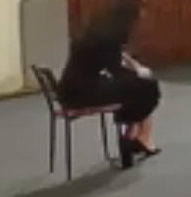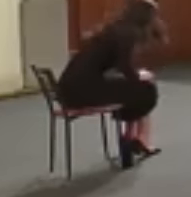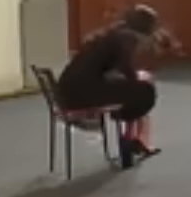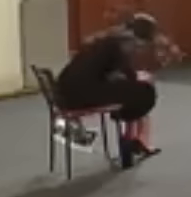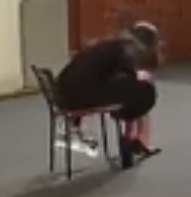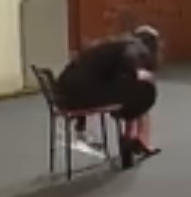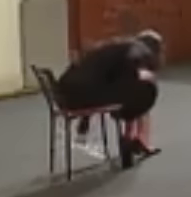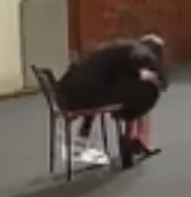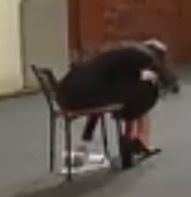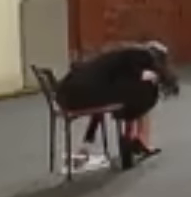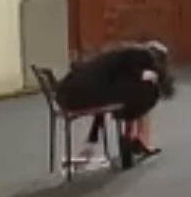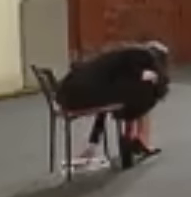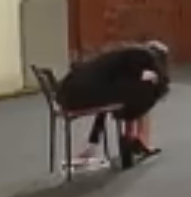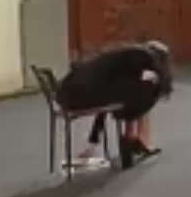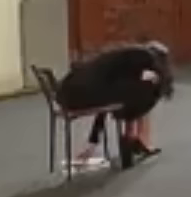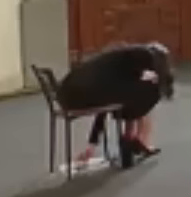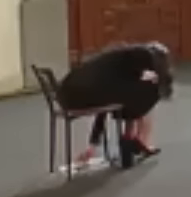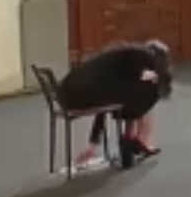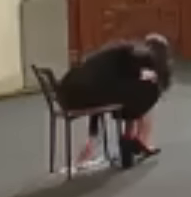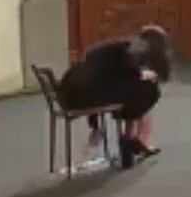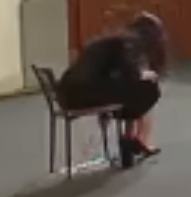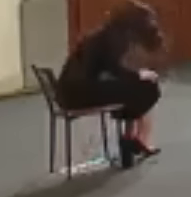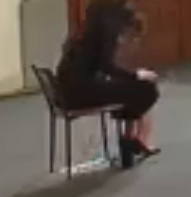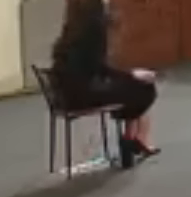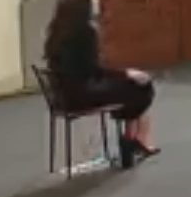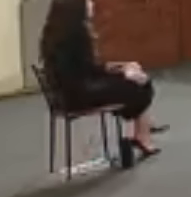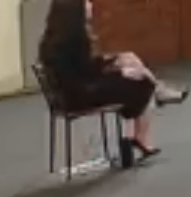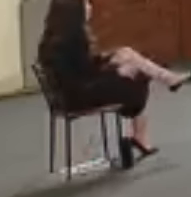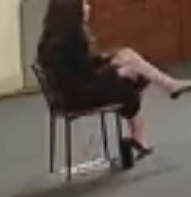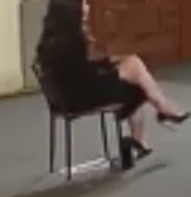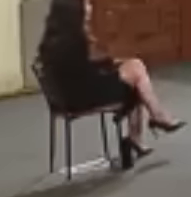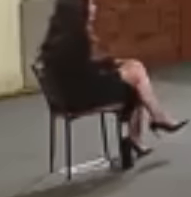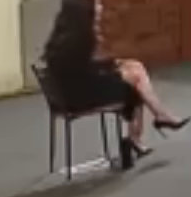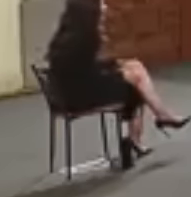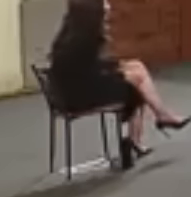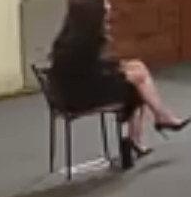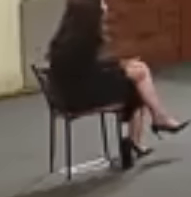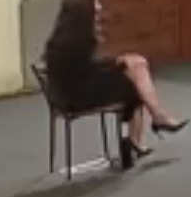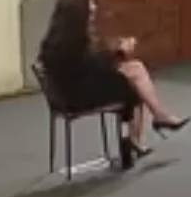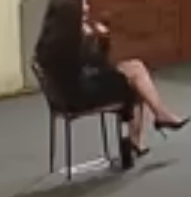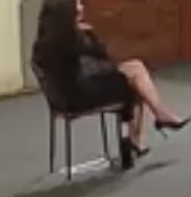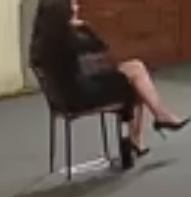debate. Y ya saben, si les gustó el video, déjenme su like y compartan con todos sus amigos para que también estén bien